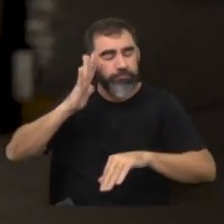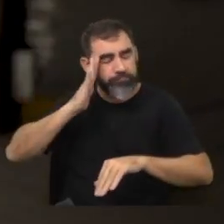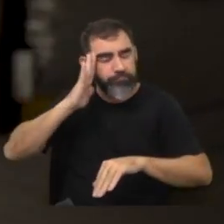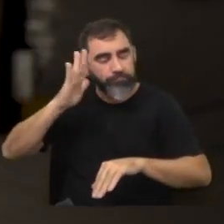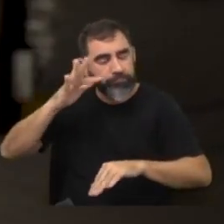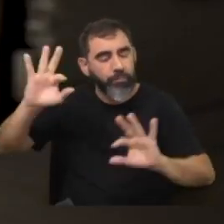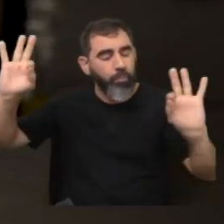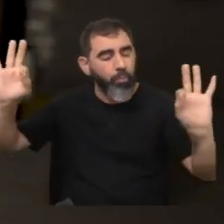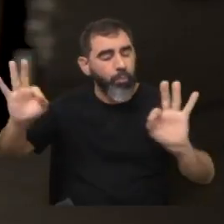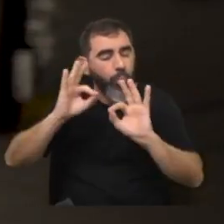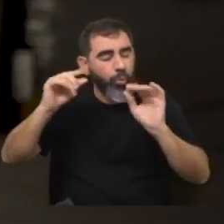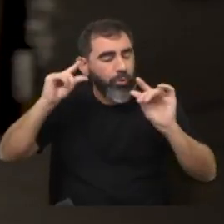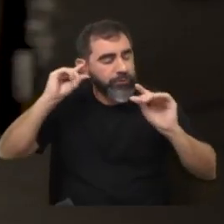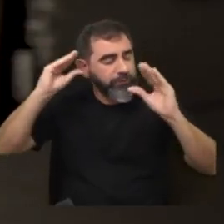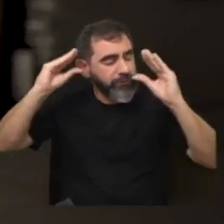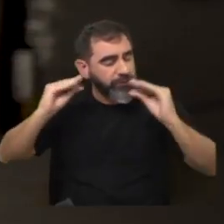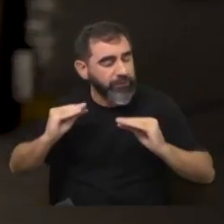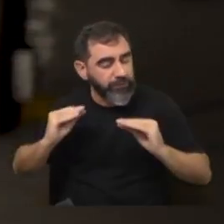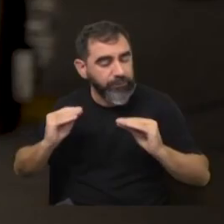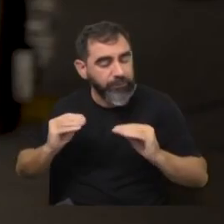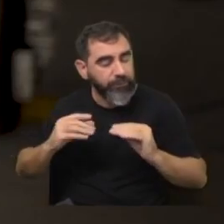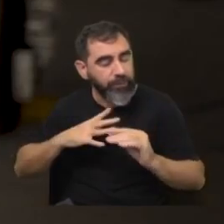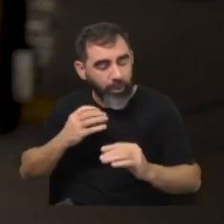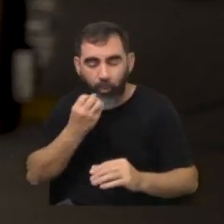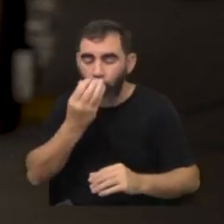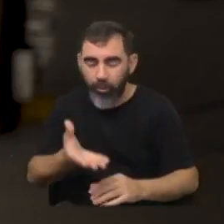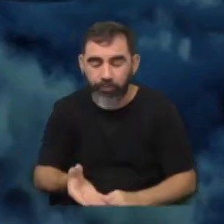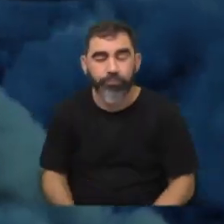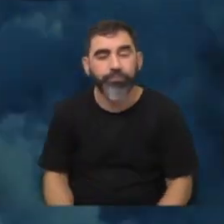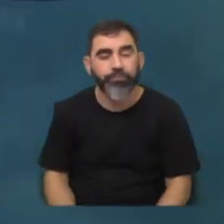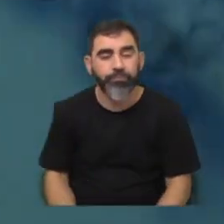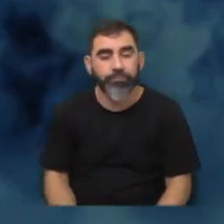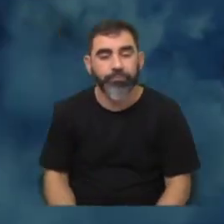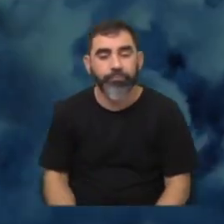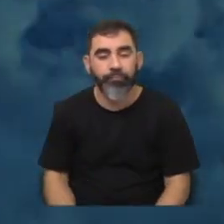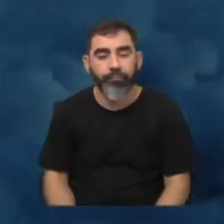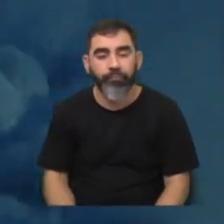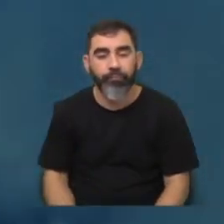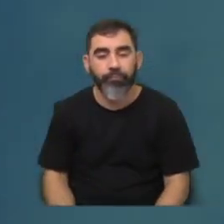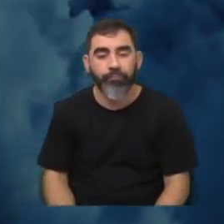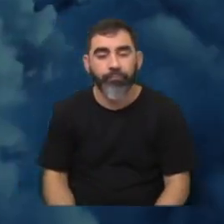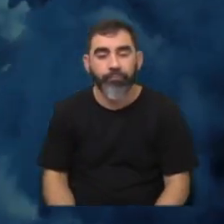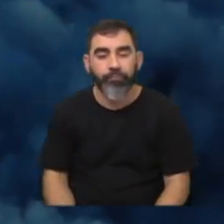con la música que además le genera tranquilidad es otra de las herramientas que se usa.